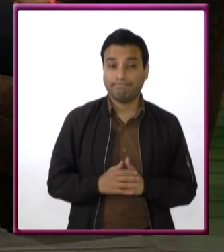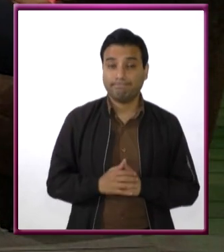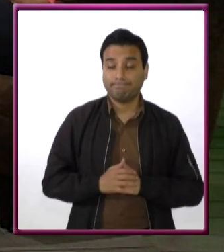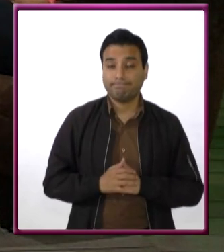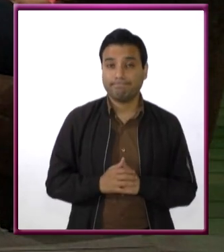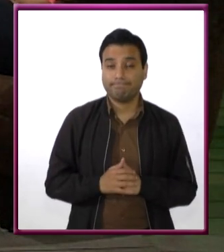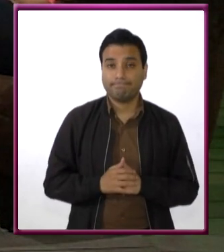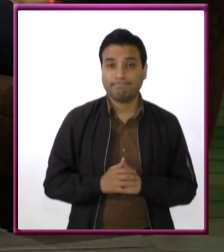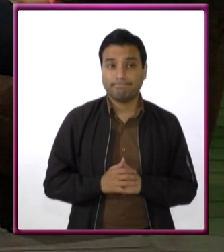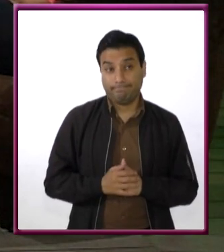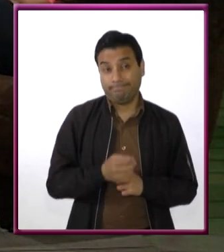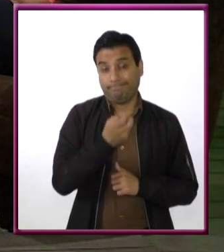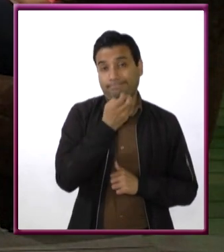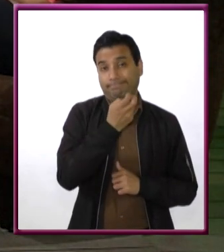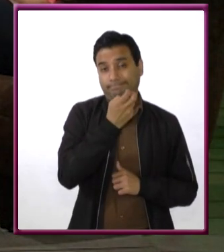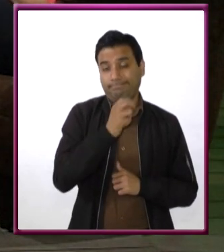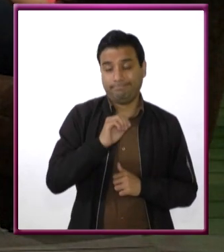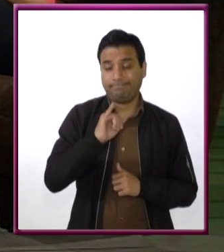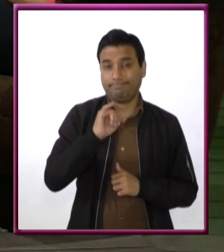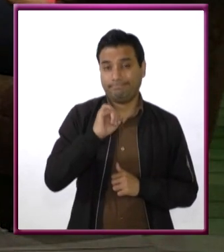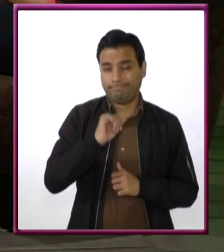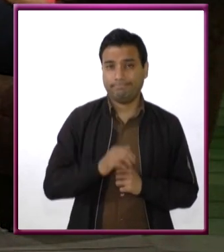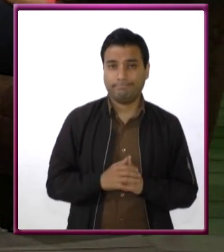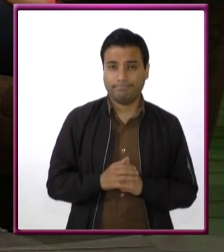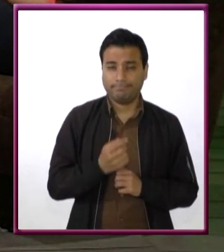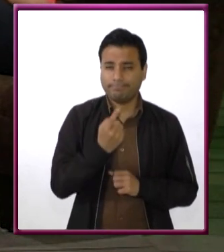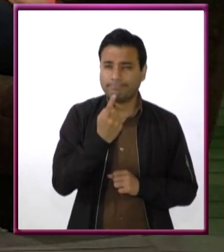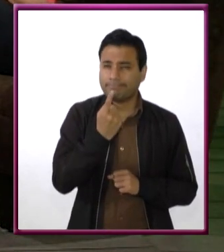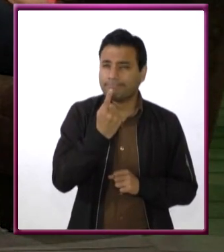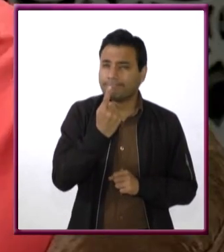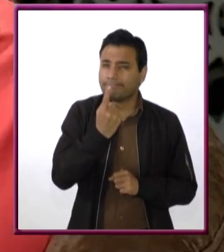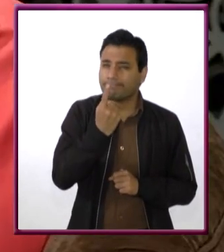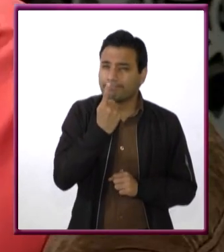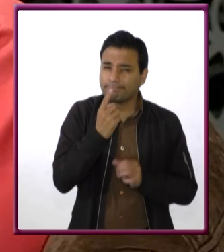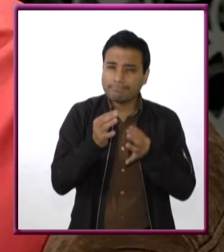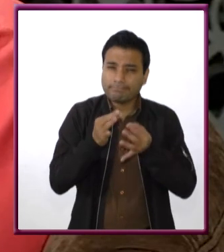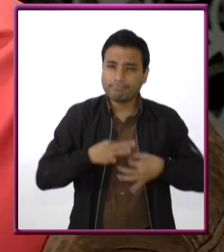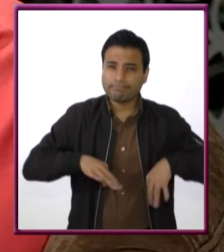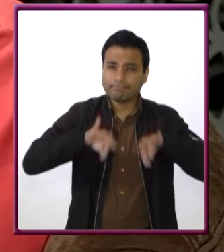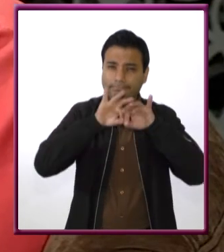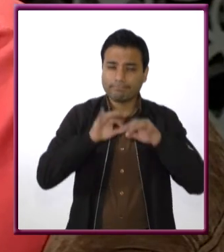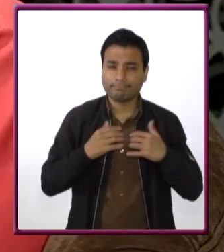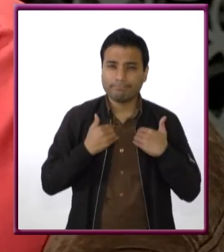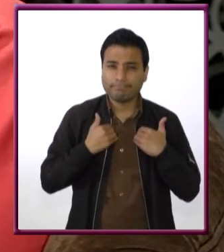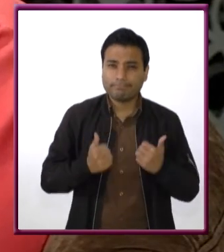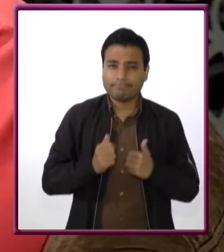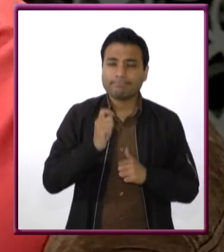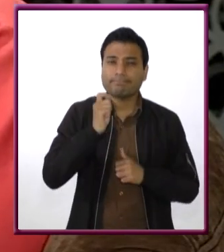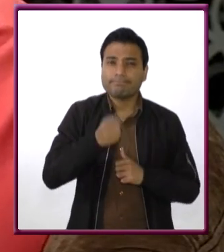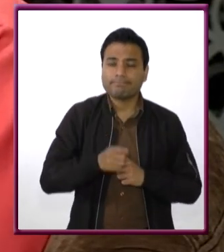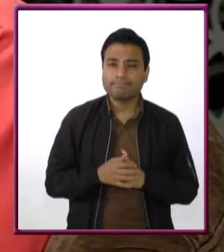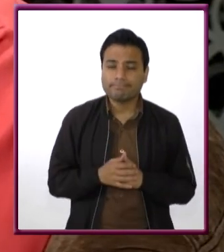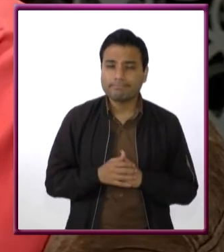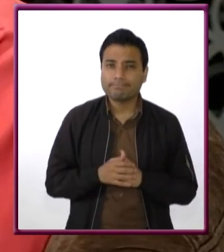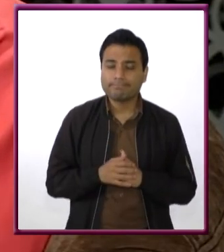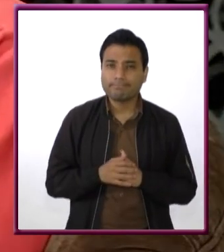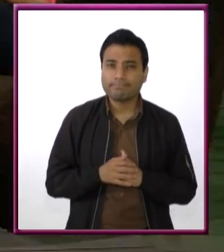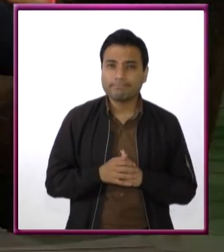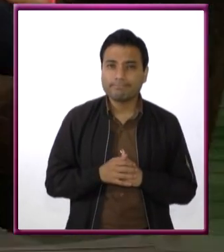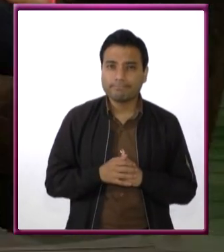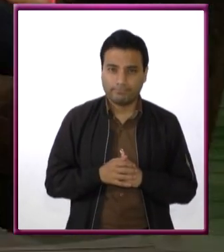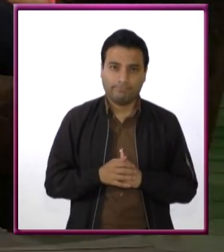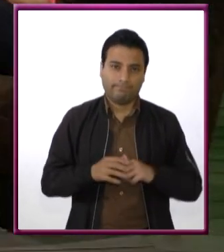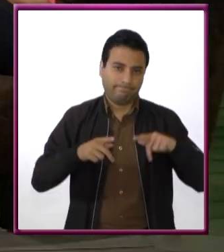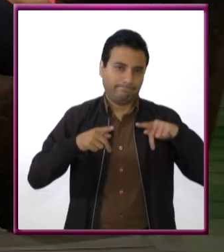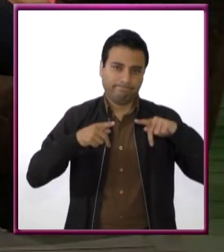sentido, una situación que debemos de comprender como sociedad mexicana es la